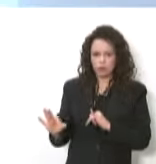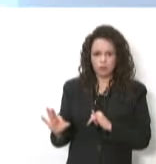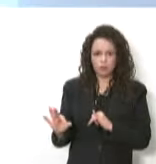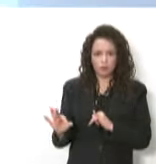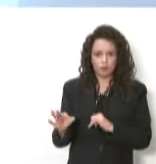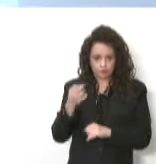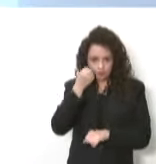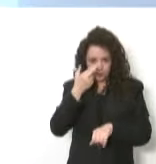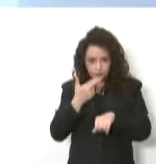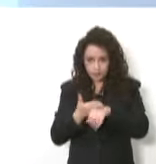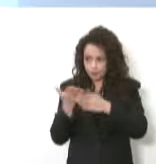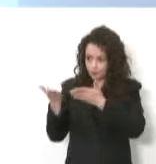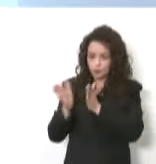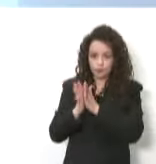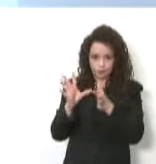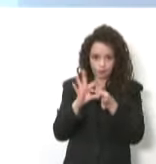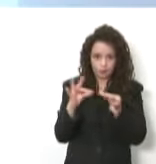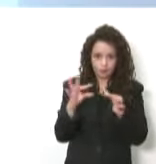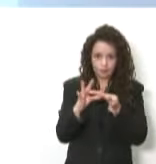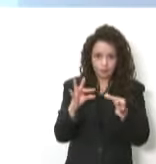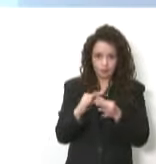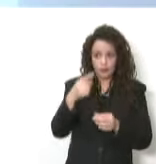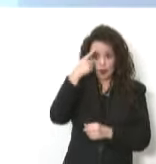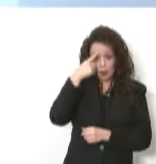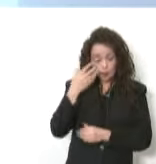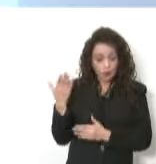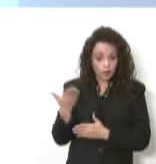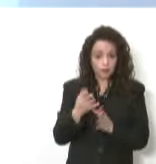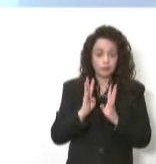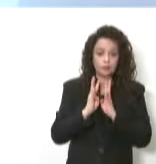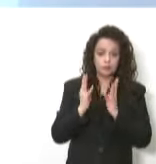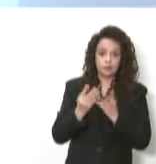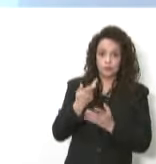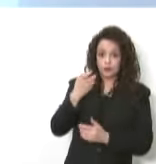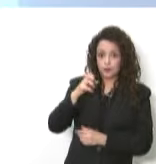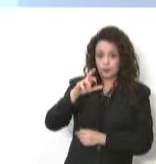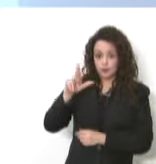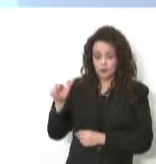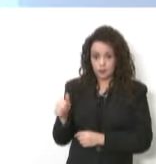secretaria, menciónelo para que una vez más el comisionado Guerrafor haga